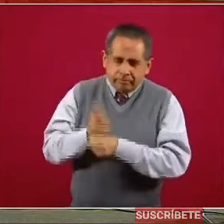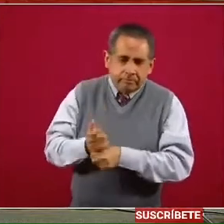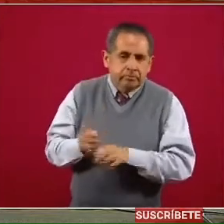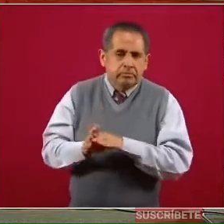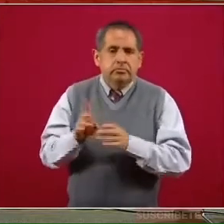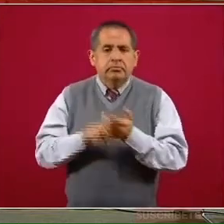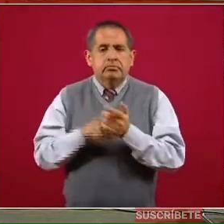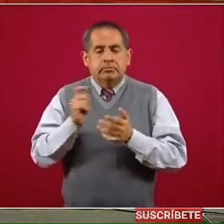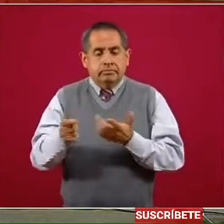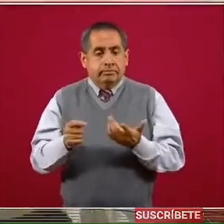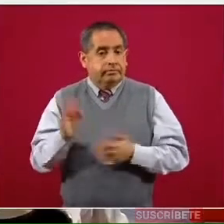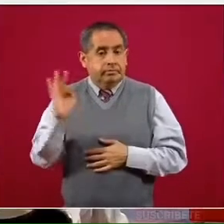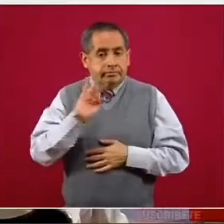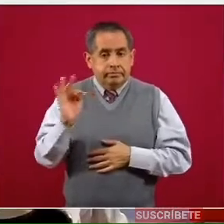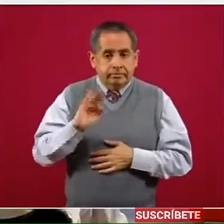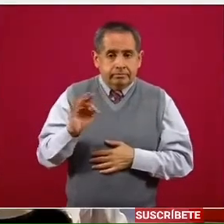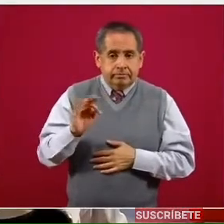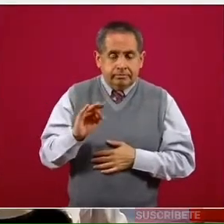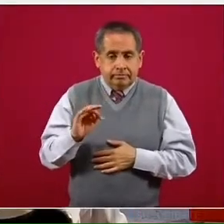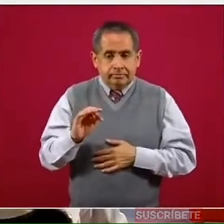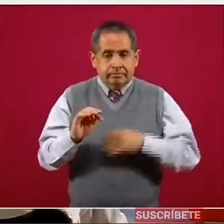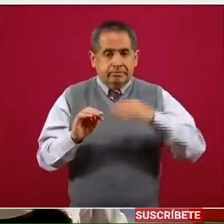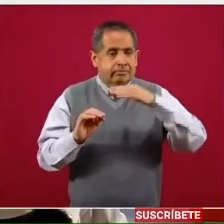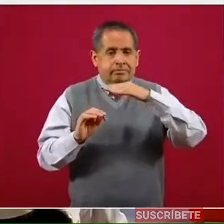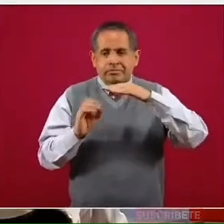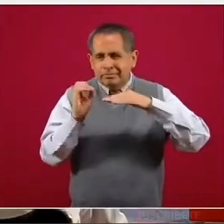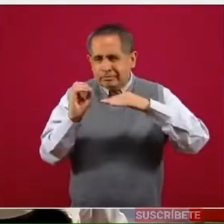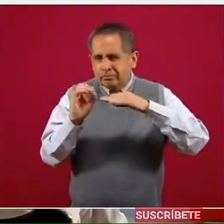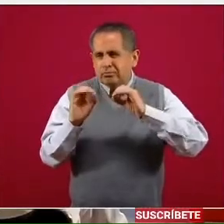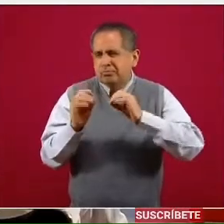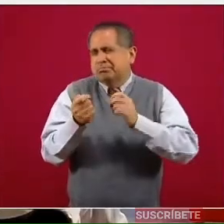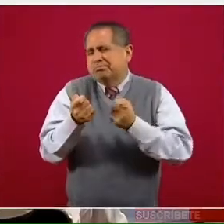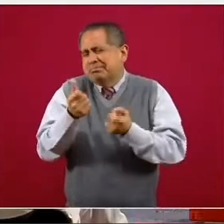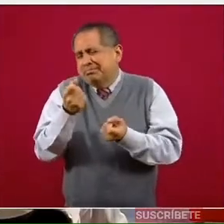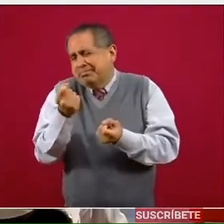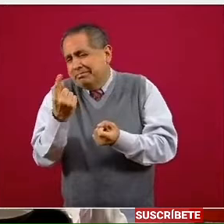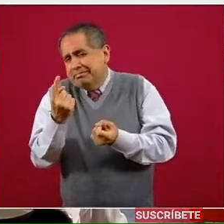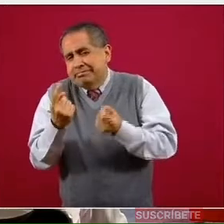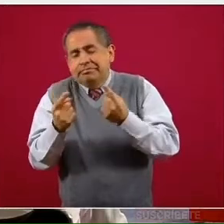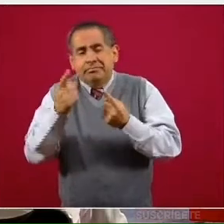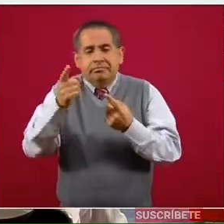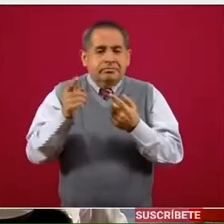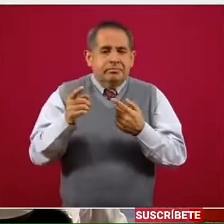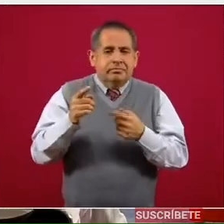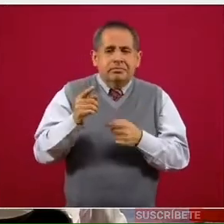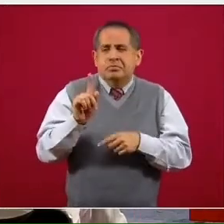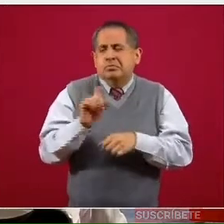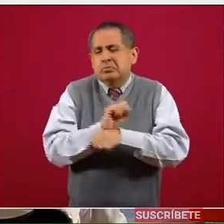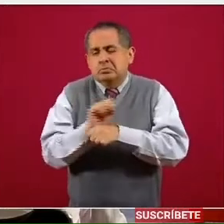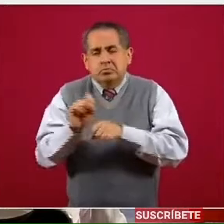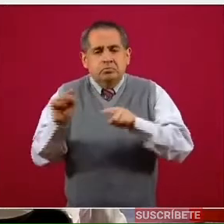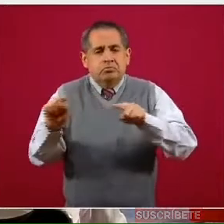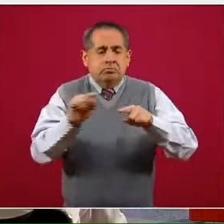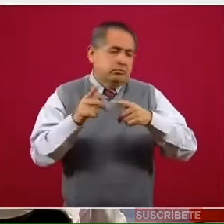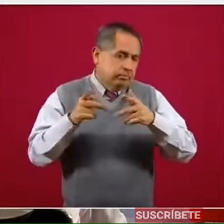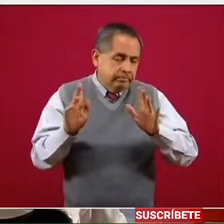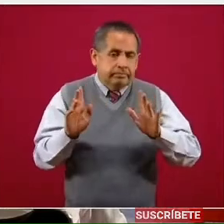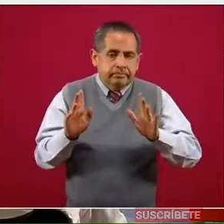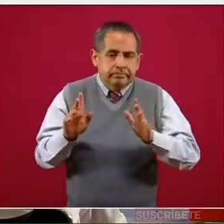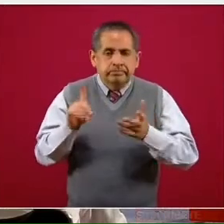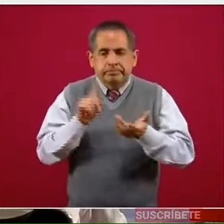identificación fue la existencia de 0 o muy pocos casos, con unas incidencias muy bajas, pero desde